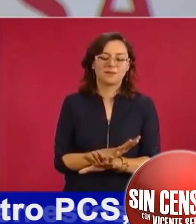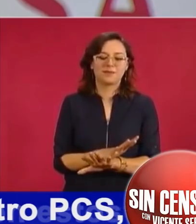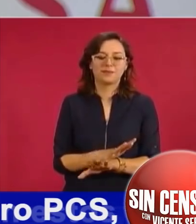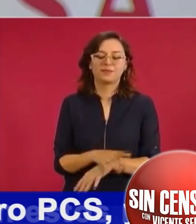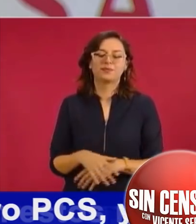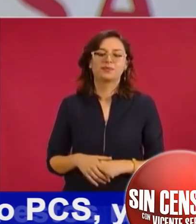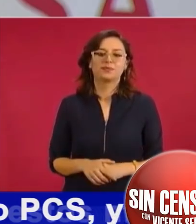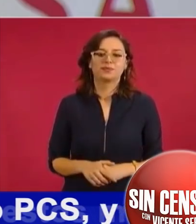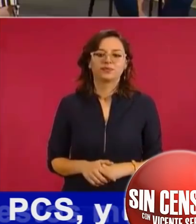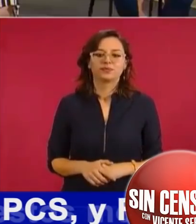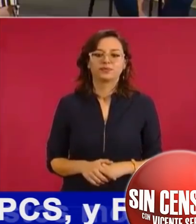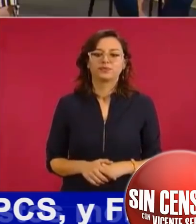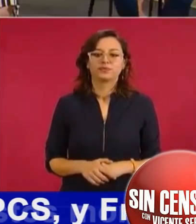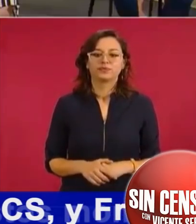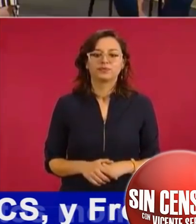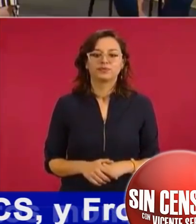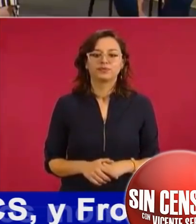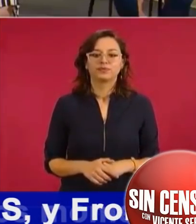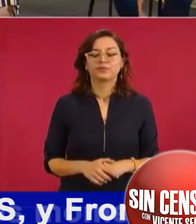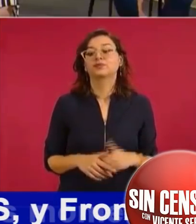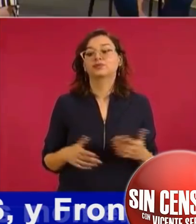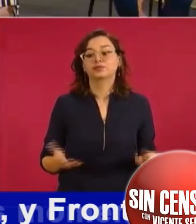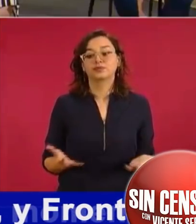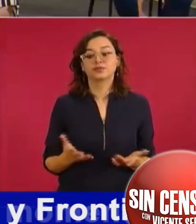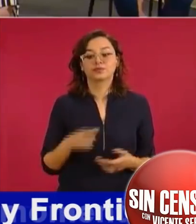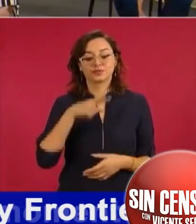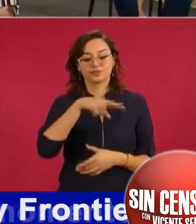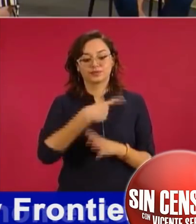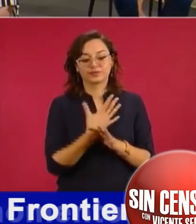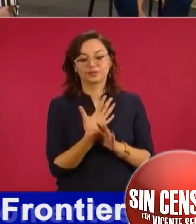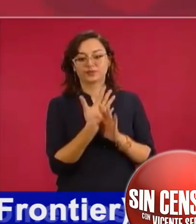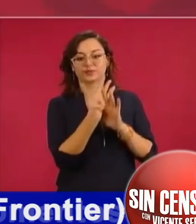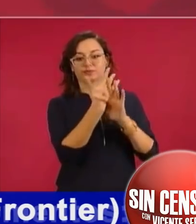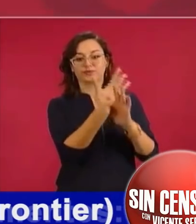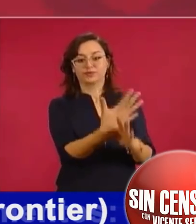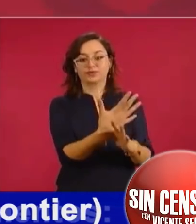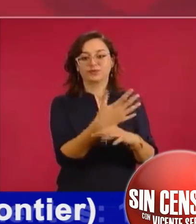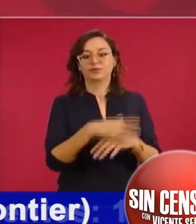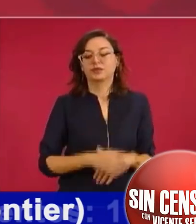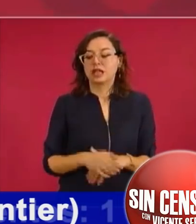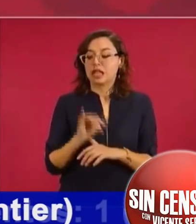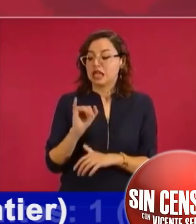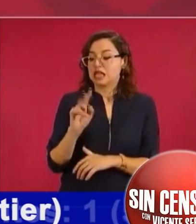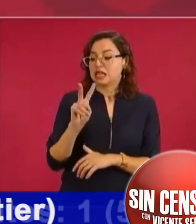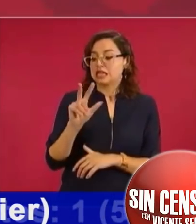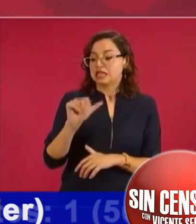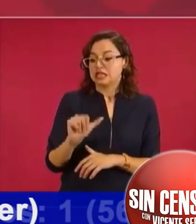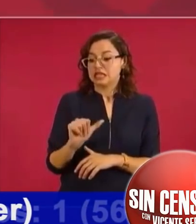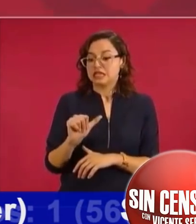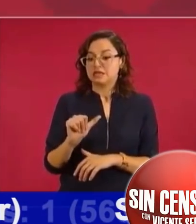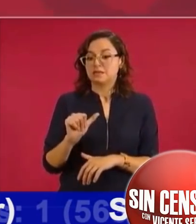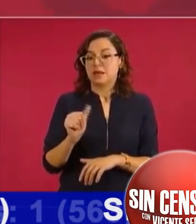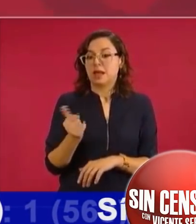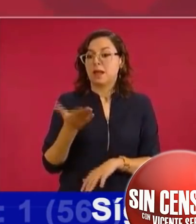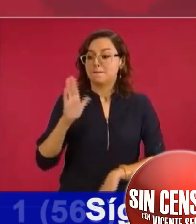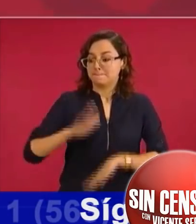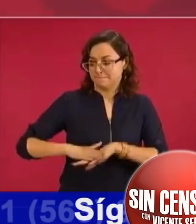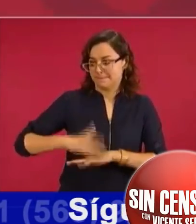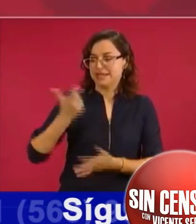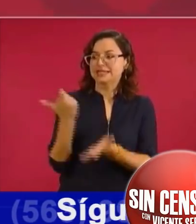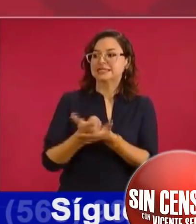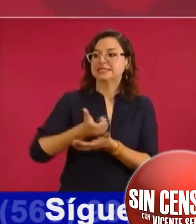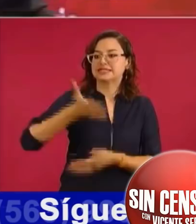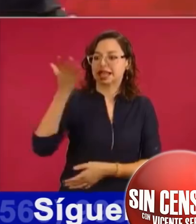Y de ahí salió la frase aquella de que vamos a aumentar el IVA, cobramos IVA en alimentos, en